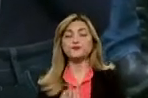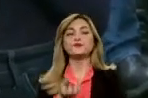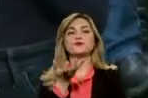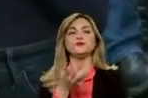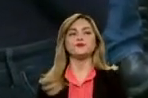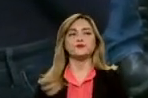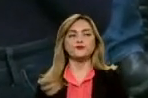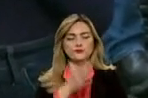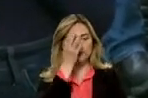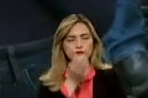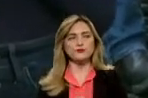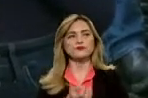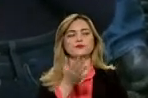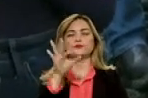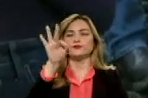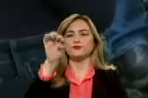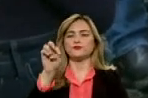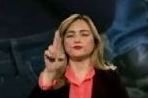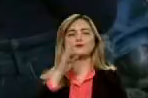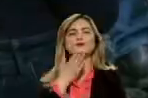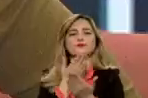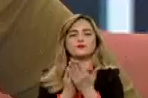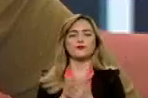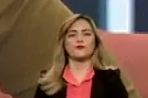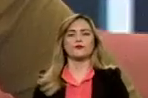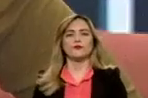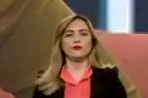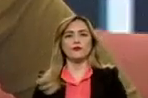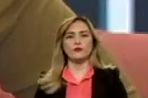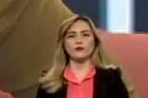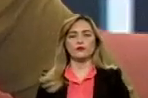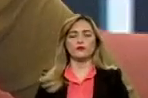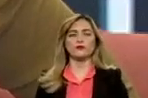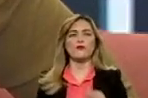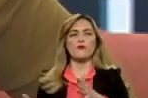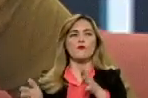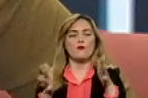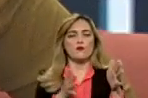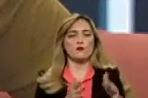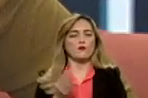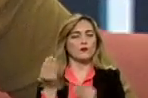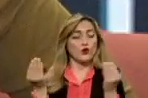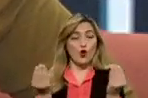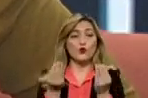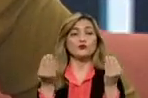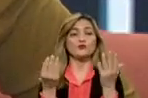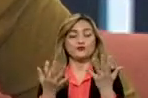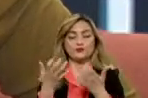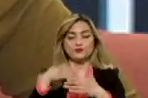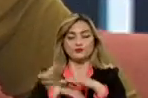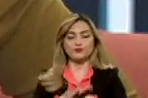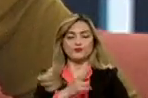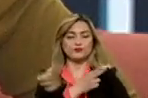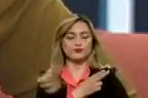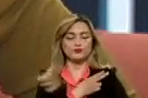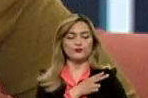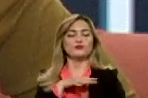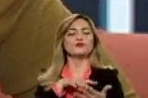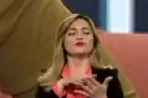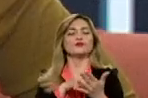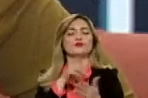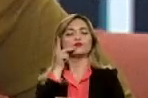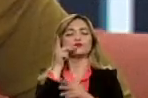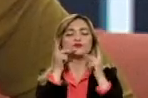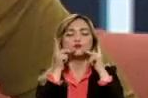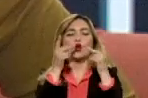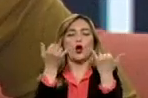días. Buen día también para ti, Fer. Muchísimas gracias por la información. En otros temas, los jóvenes que deseen ingresar a la universidad pública rinden hoy